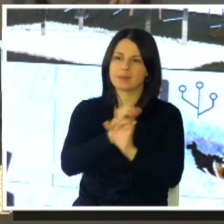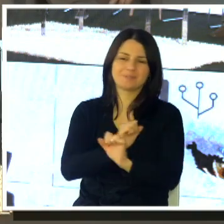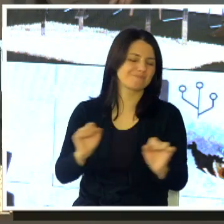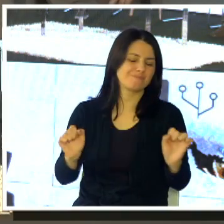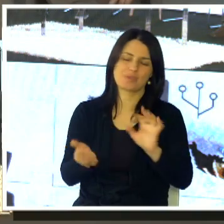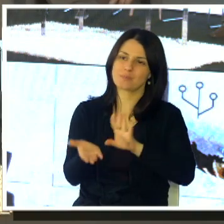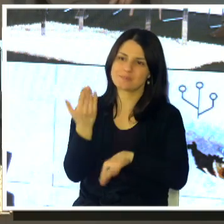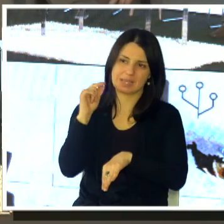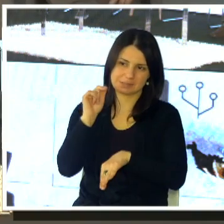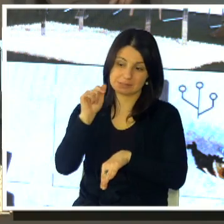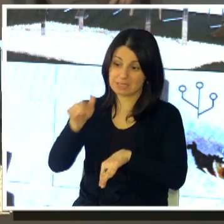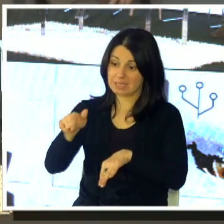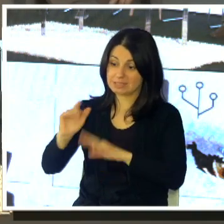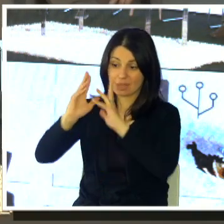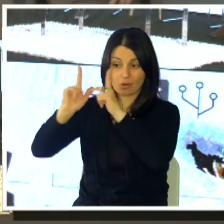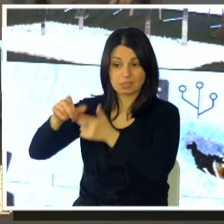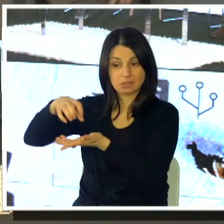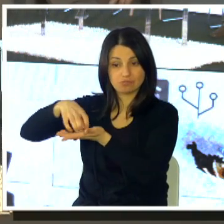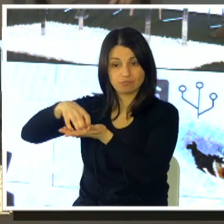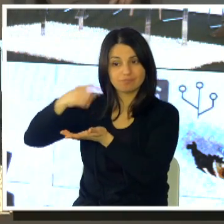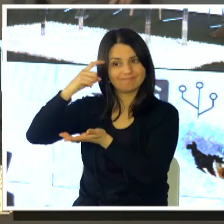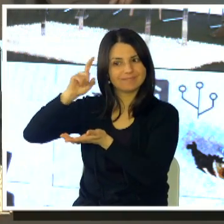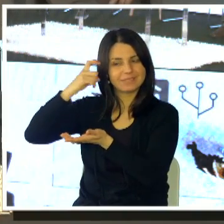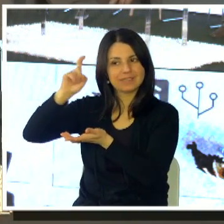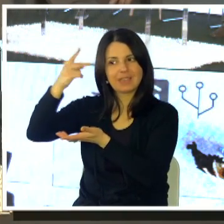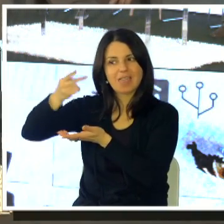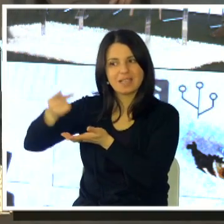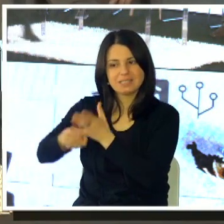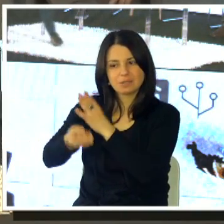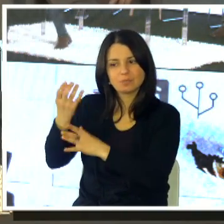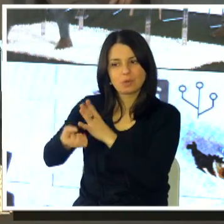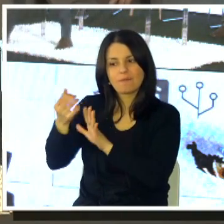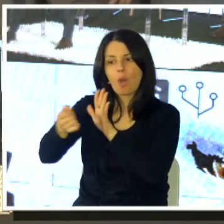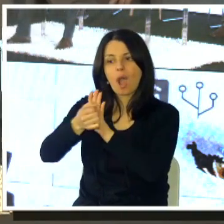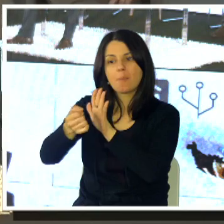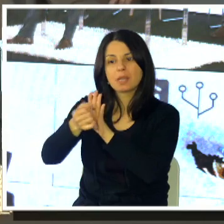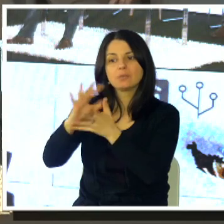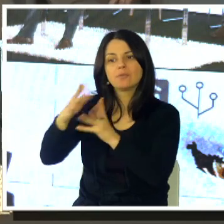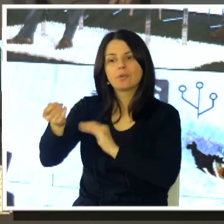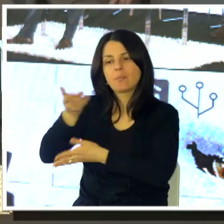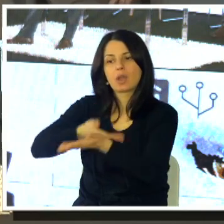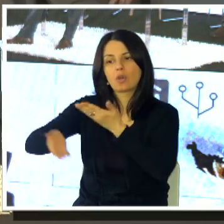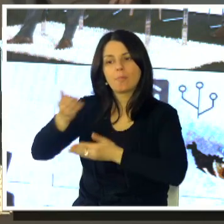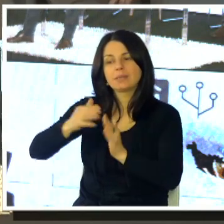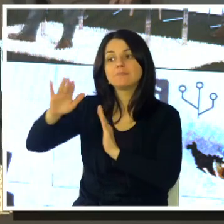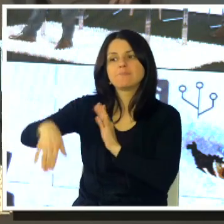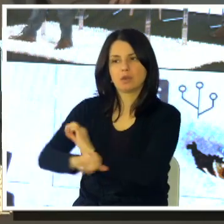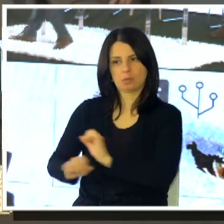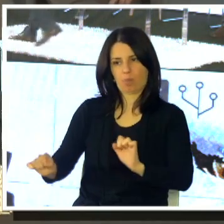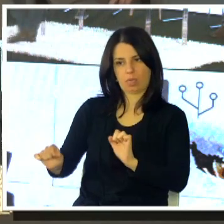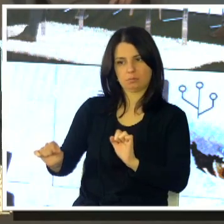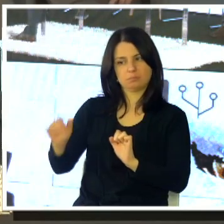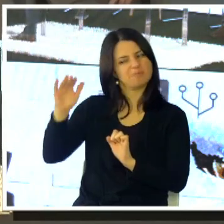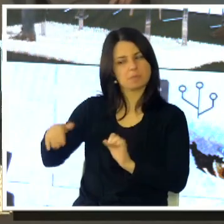podamos. En esta arquitectura vamos a diseñar las aplicaciones de forma tal de compartir lo menos posible.